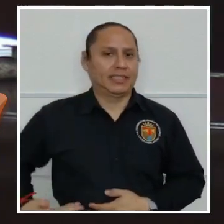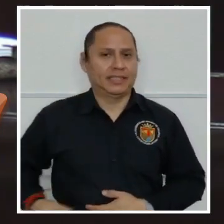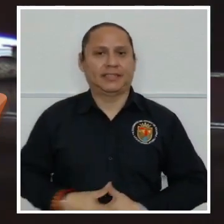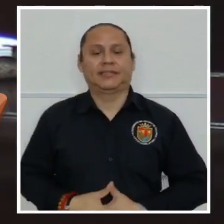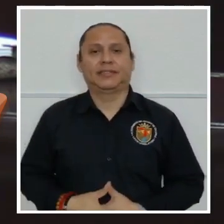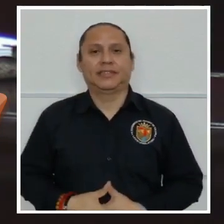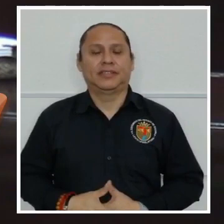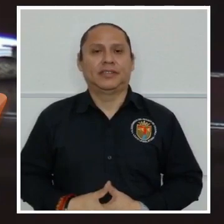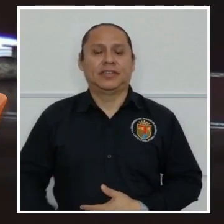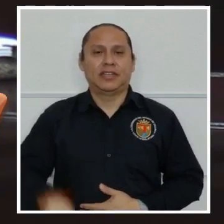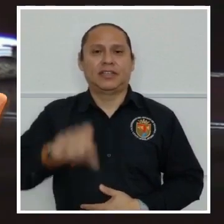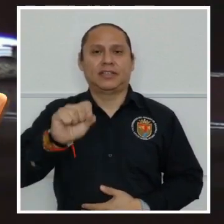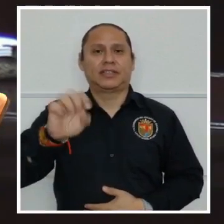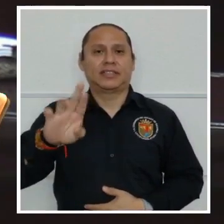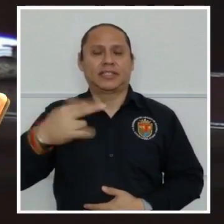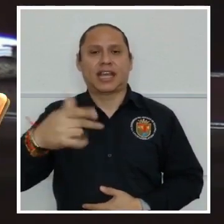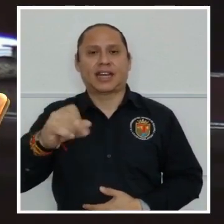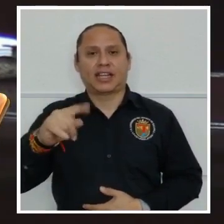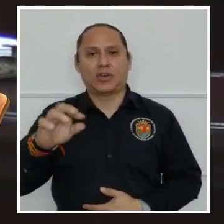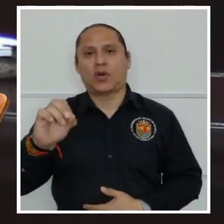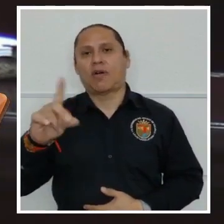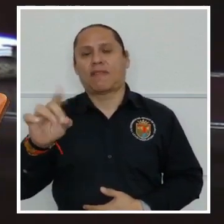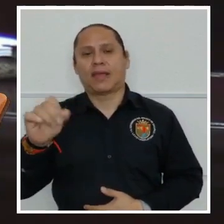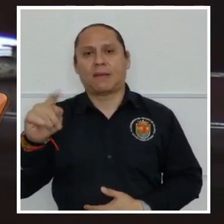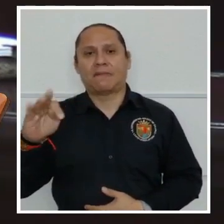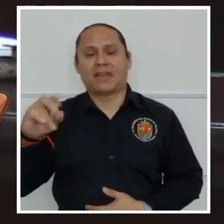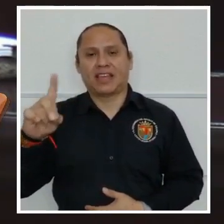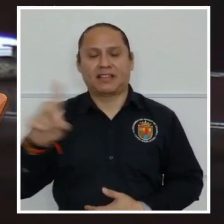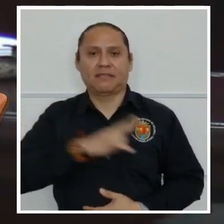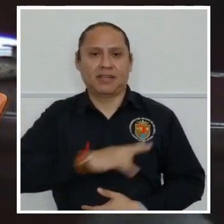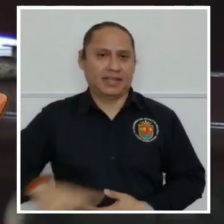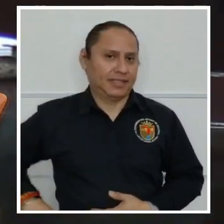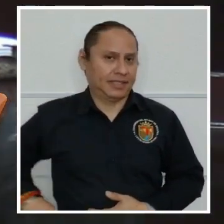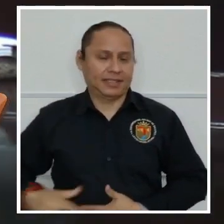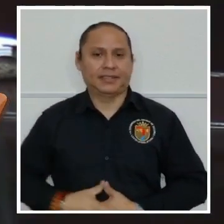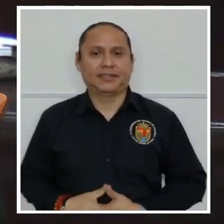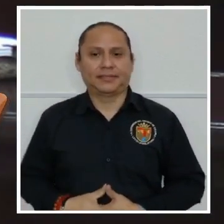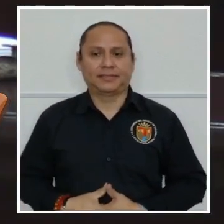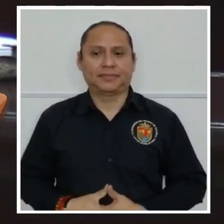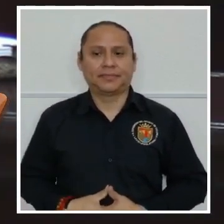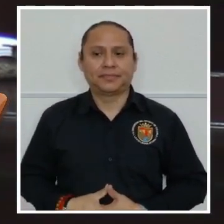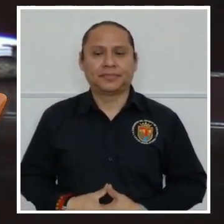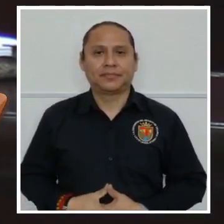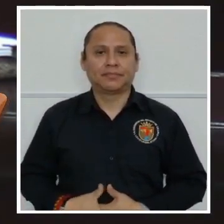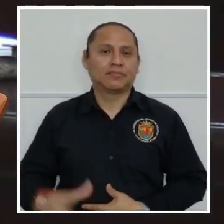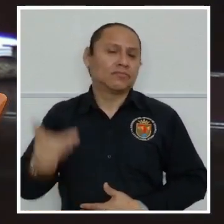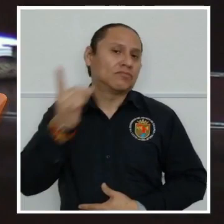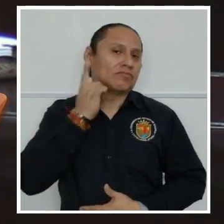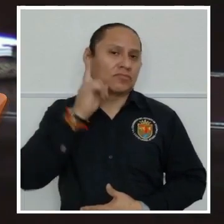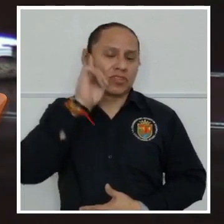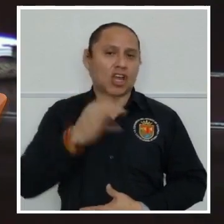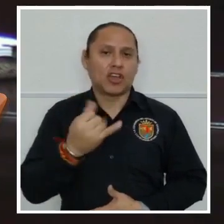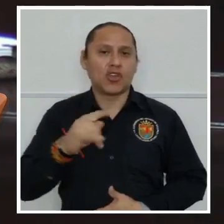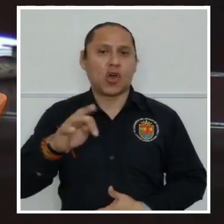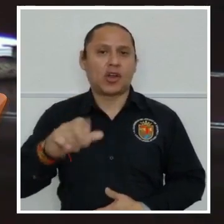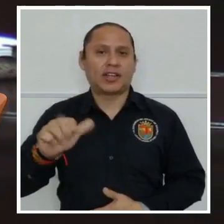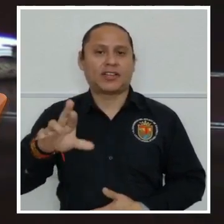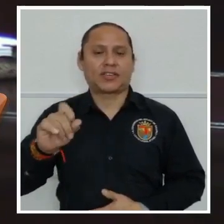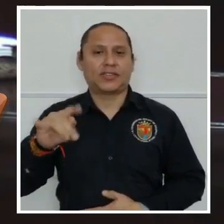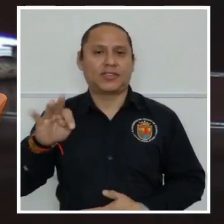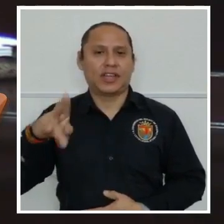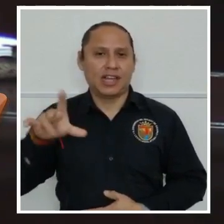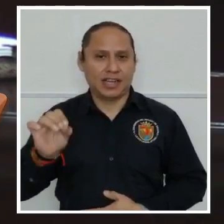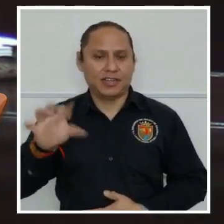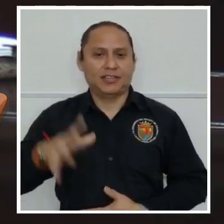presidente. Diputado Sergio David Molina Gómez, vicepresidente. Diputada Yolanda del